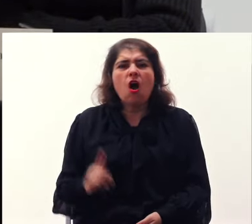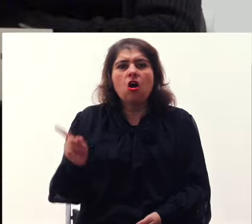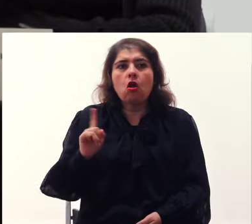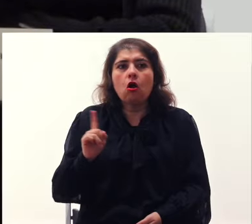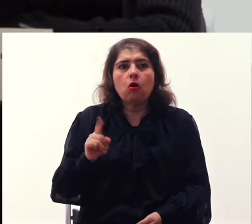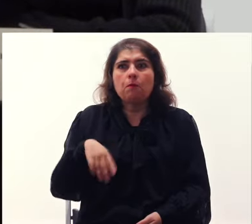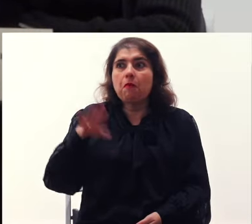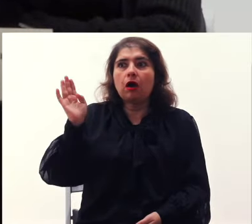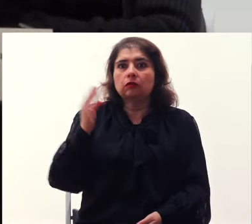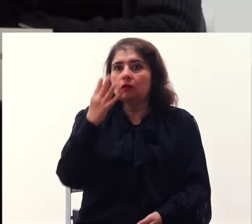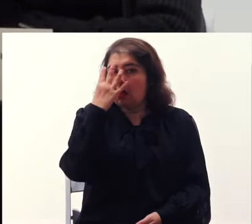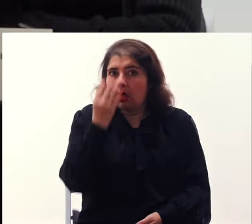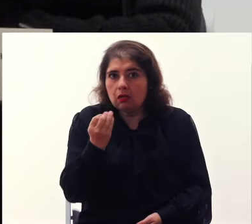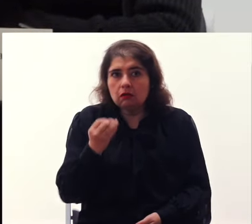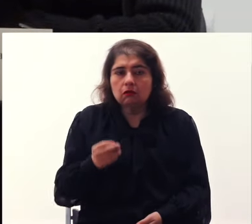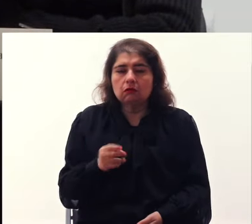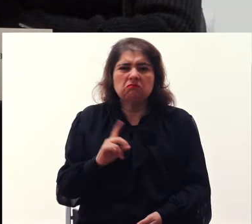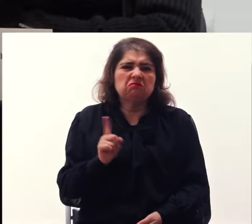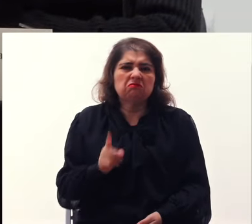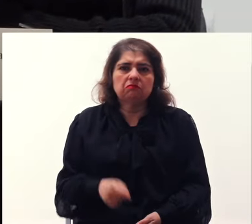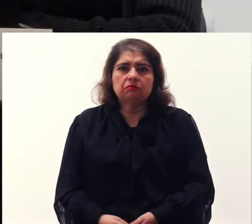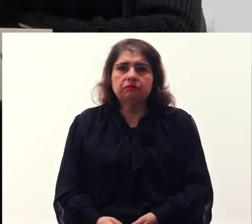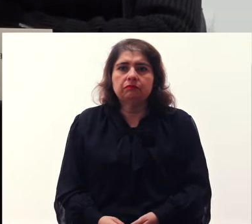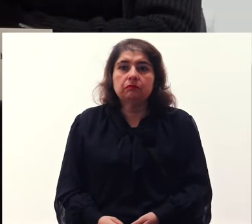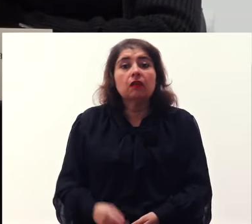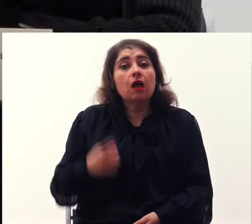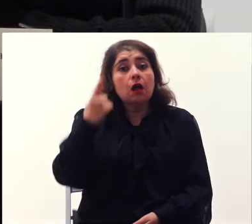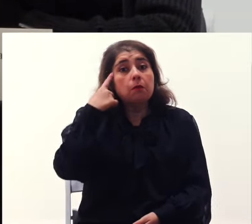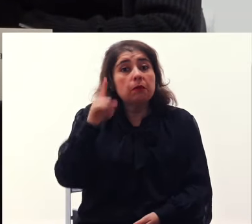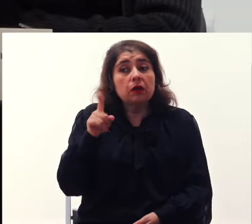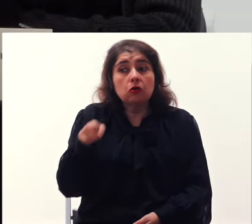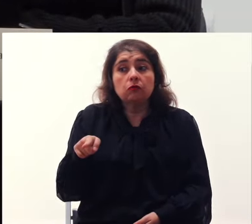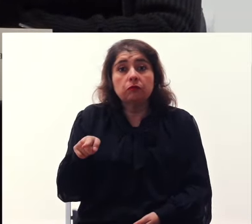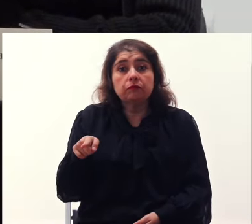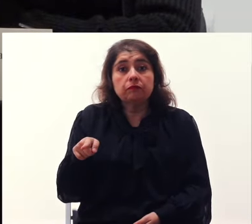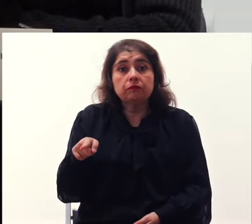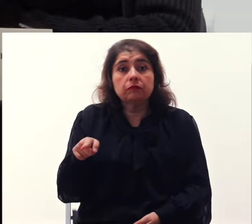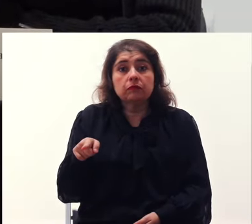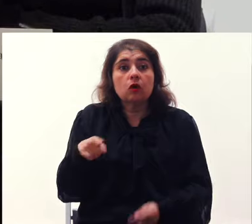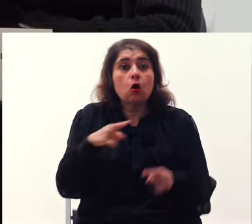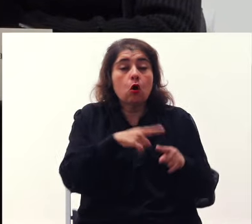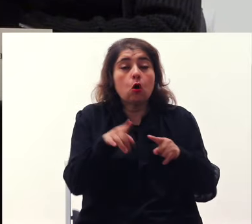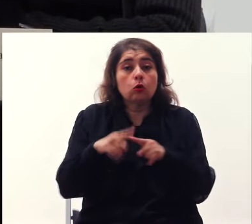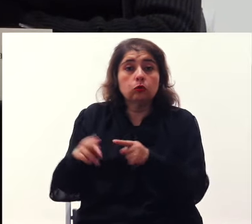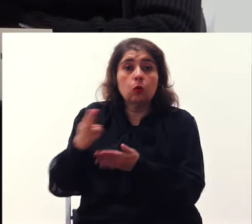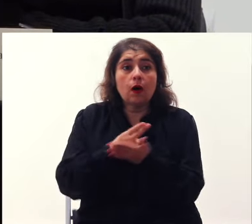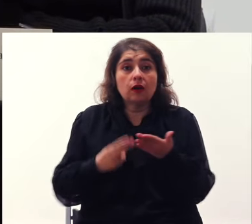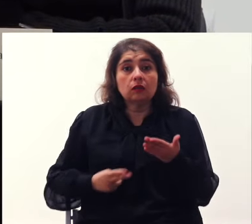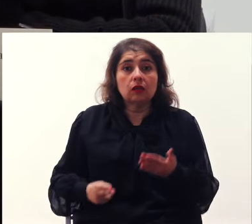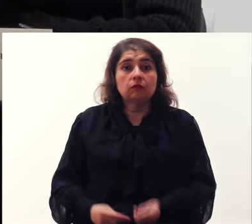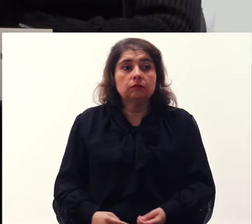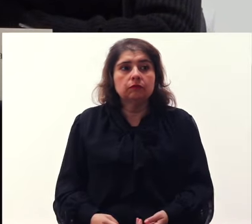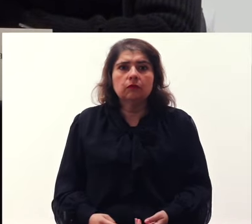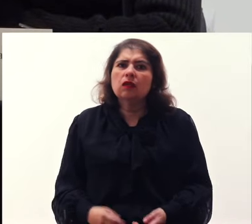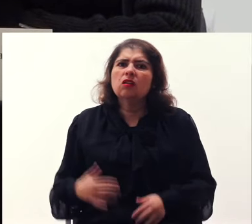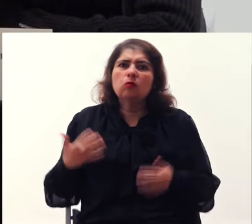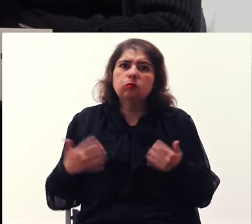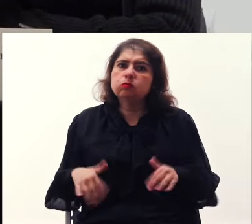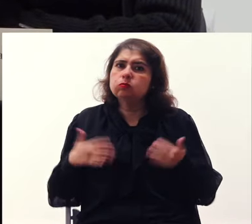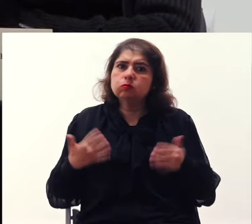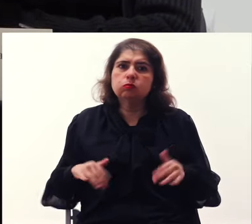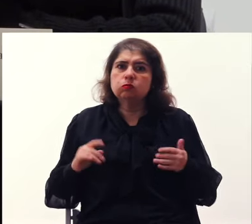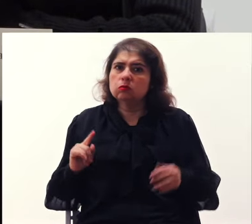que no era lo que más llamaba la atención de Eduardo Vilches, creo yo, pero su apertura hacia otras formas de arte